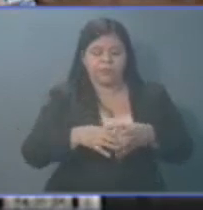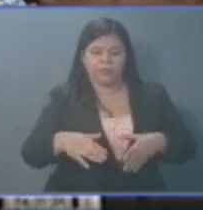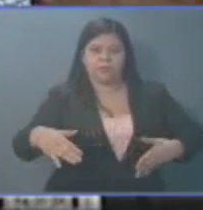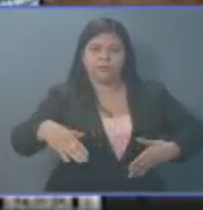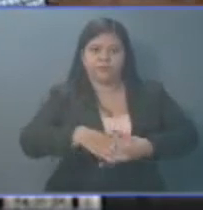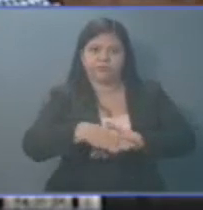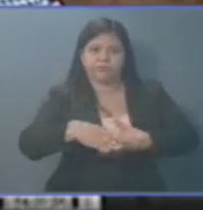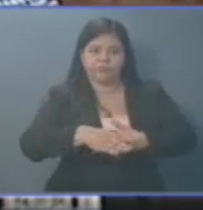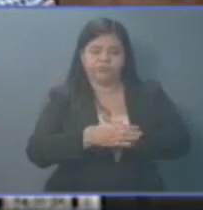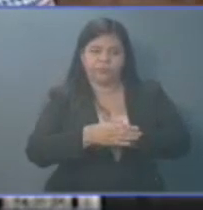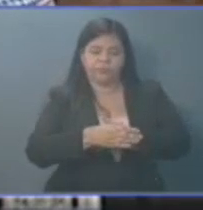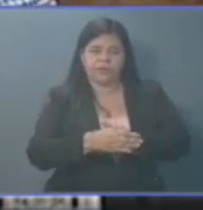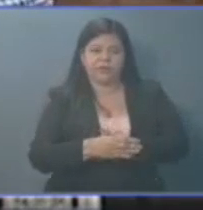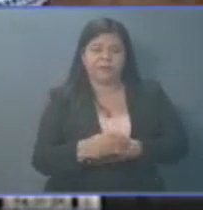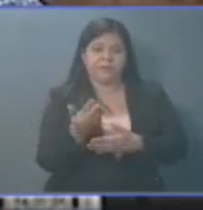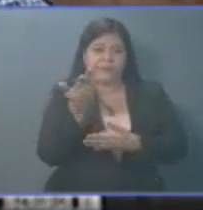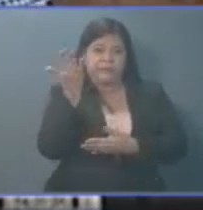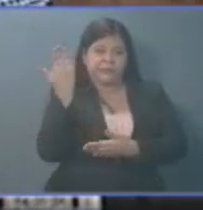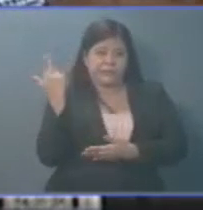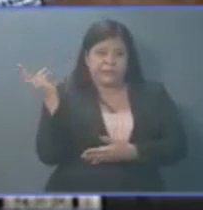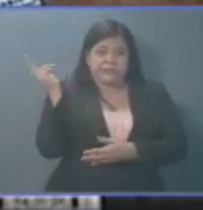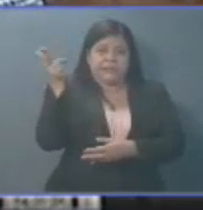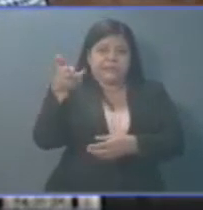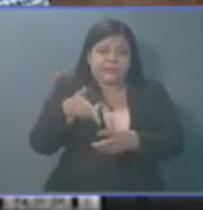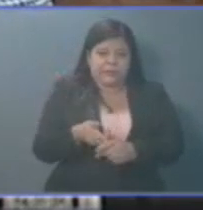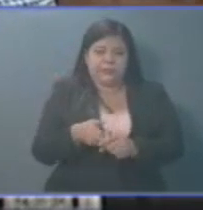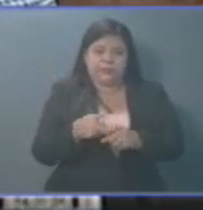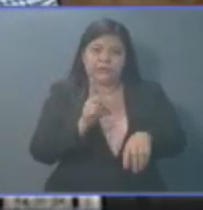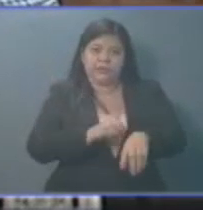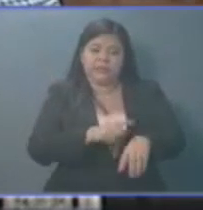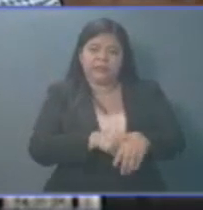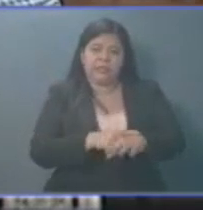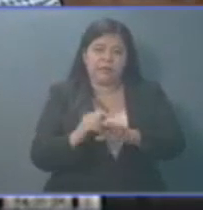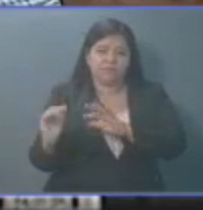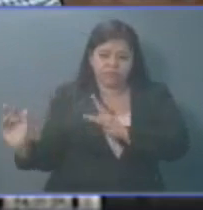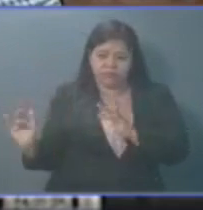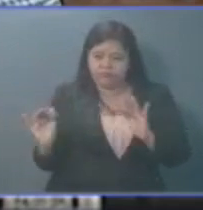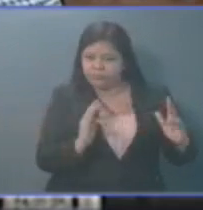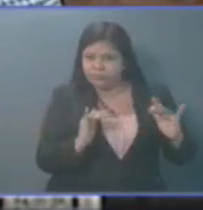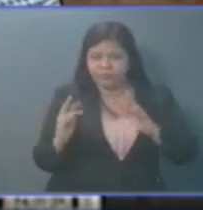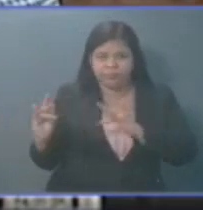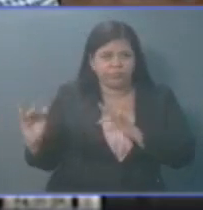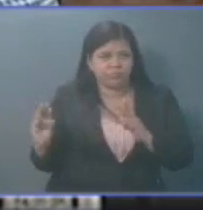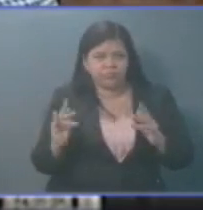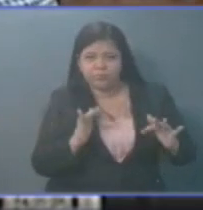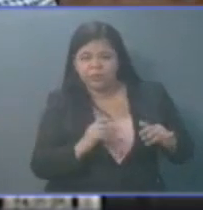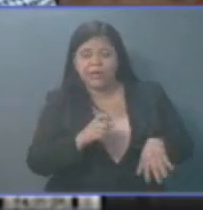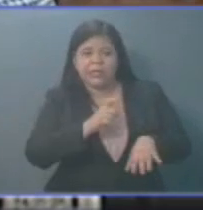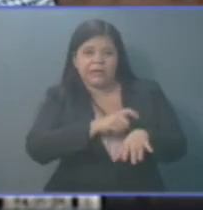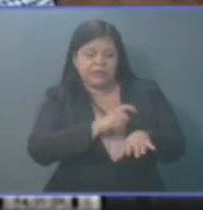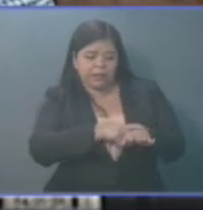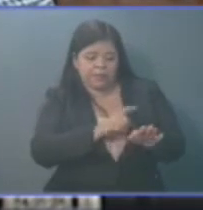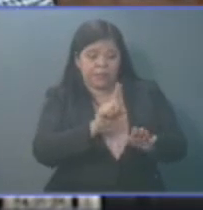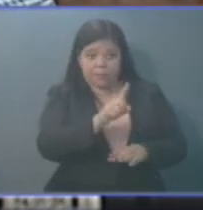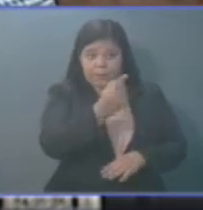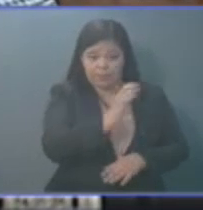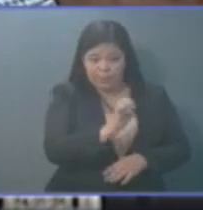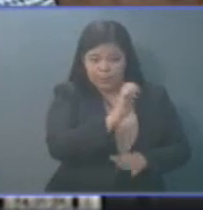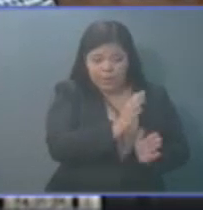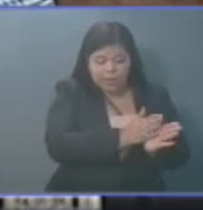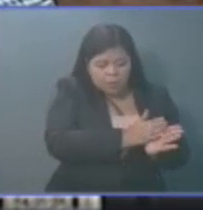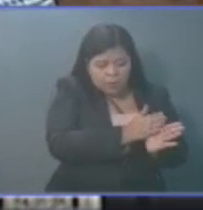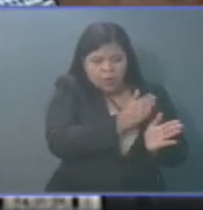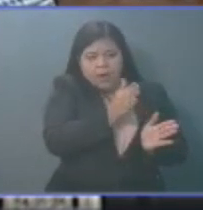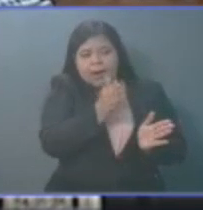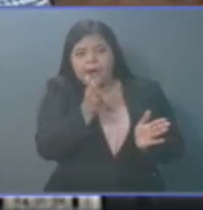la Liberación Nacional que participaron en el conflicto armado interno de El Salvador del 1 de enero